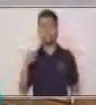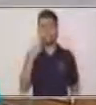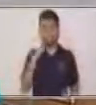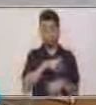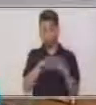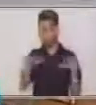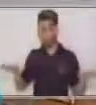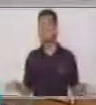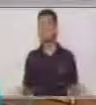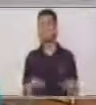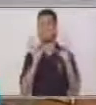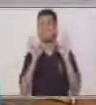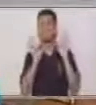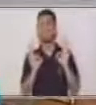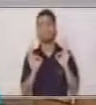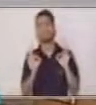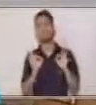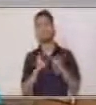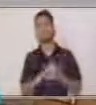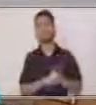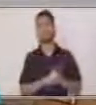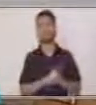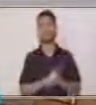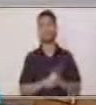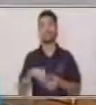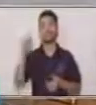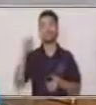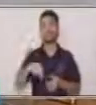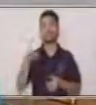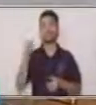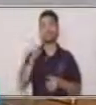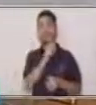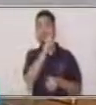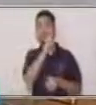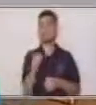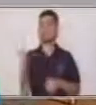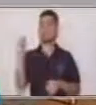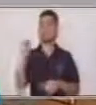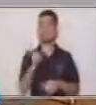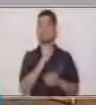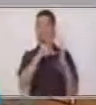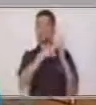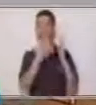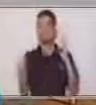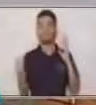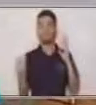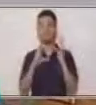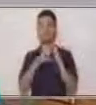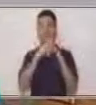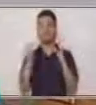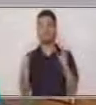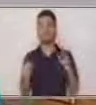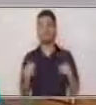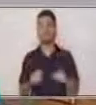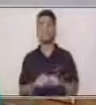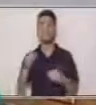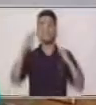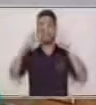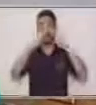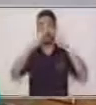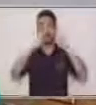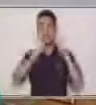Mira alrededor y ya verás. Esta es la ronda de las figuras